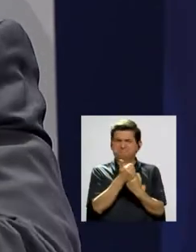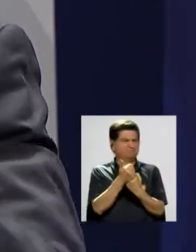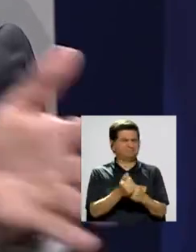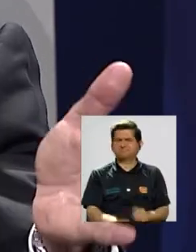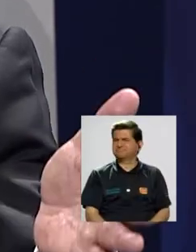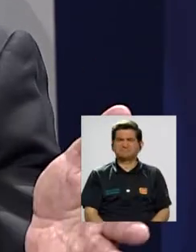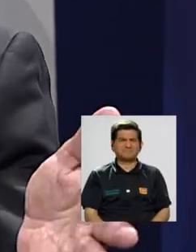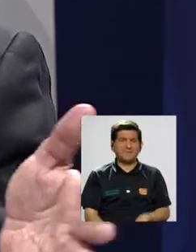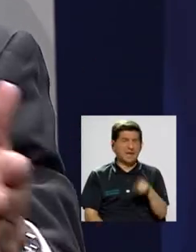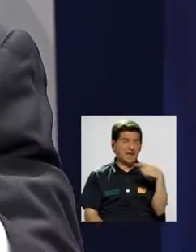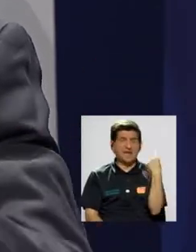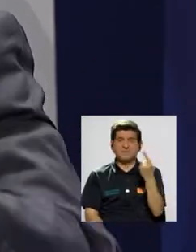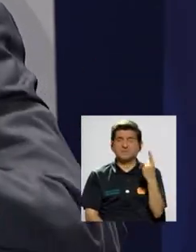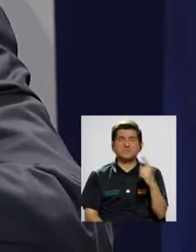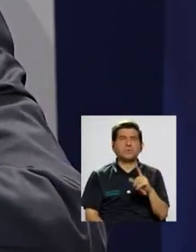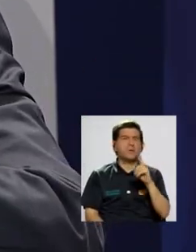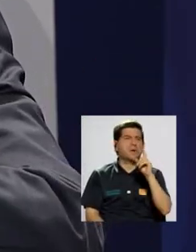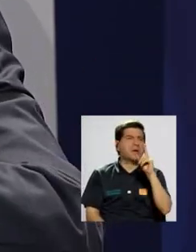es nada más un vil